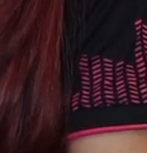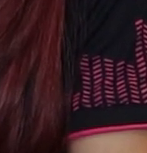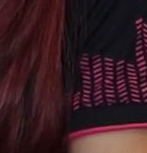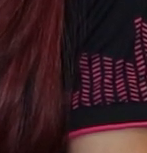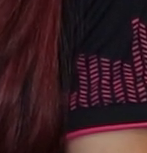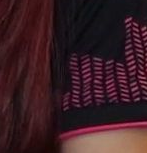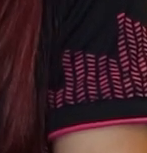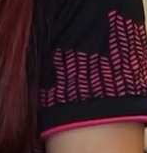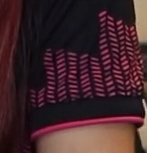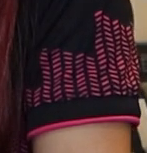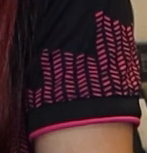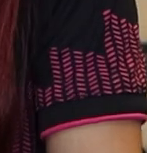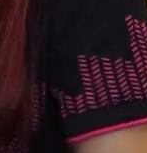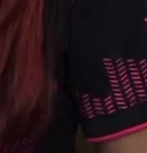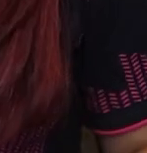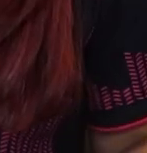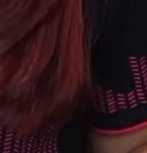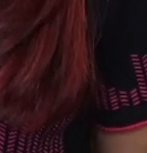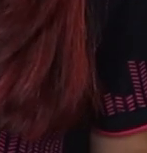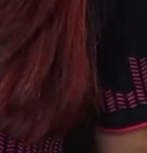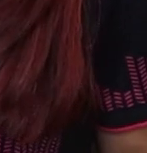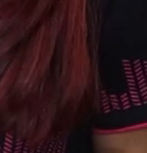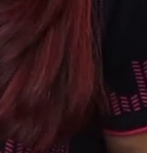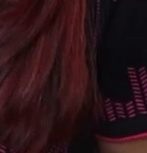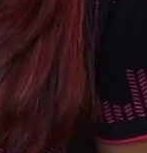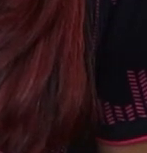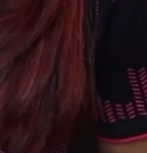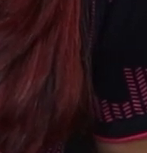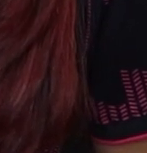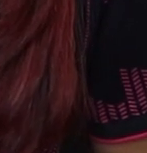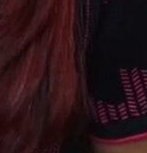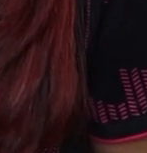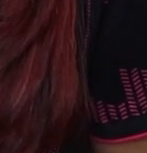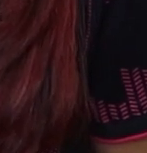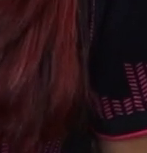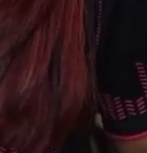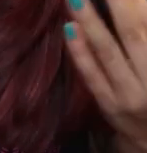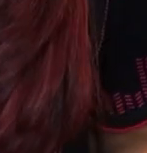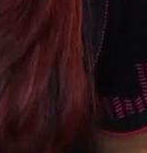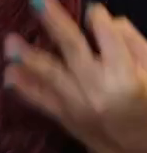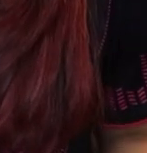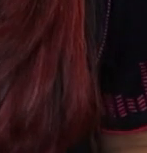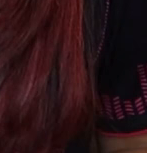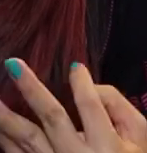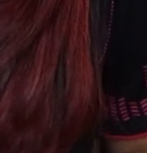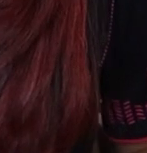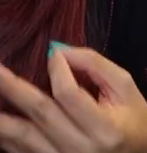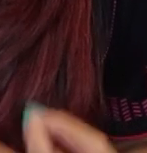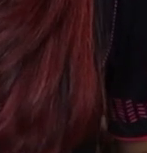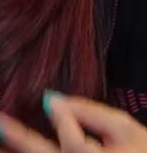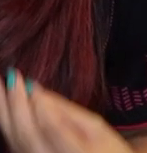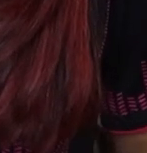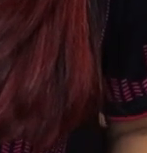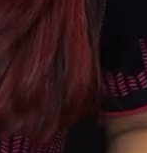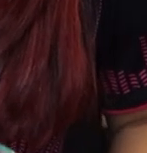de este gran evento, así que a mí me ha encantado y espero que ustedes también. Recuerden que si les está gustando este video, si están felices por haber